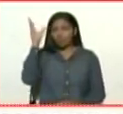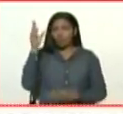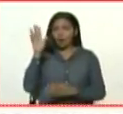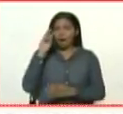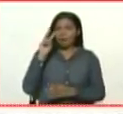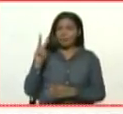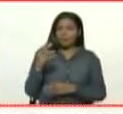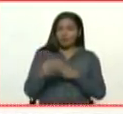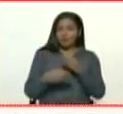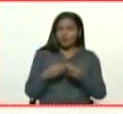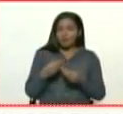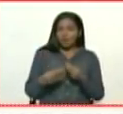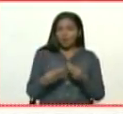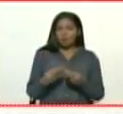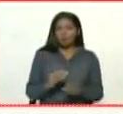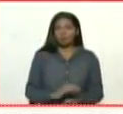detectar,